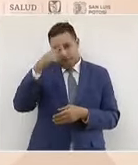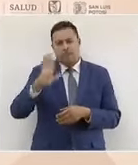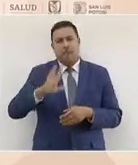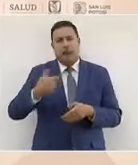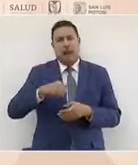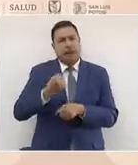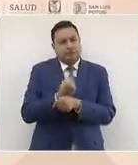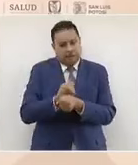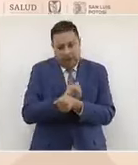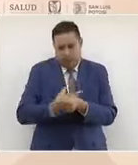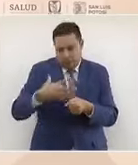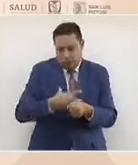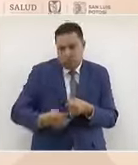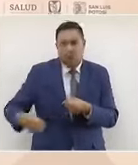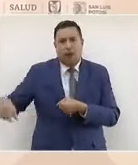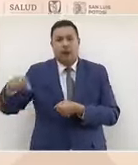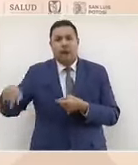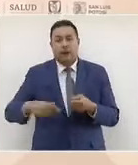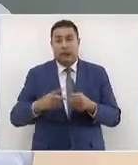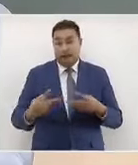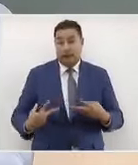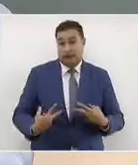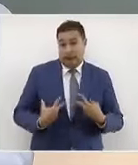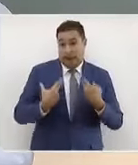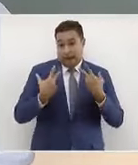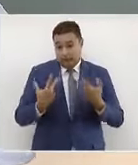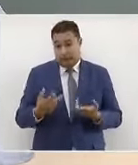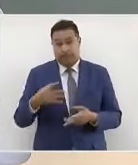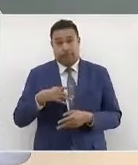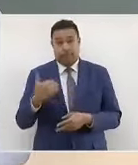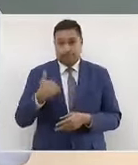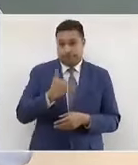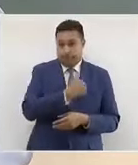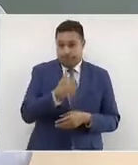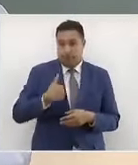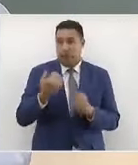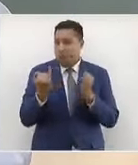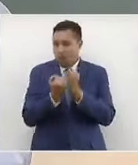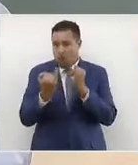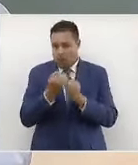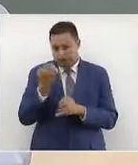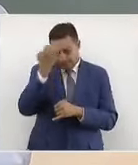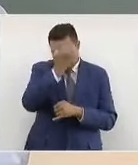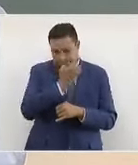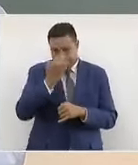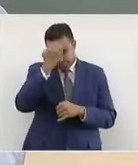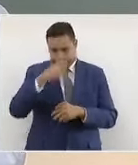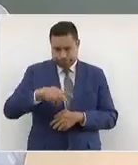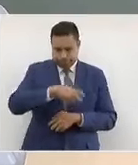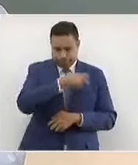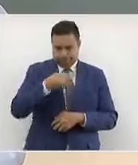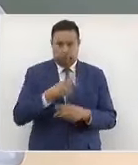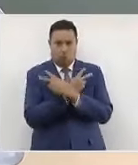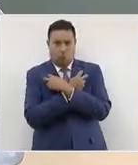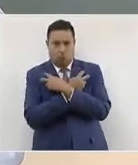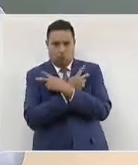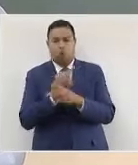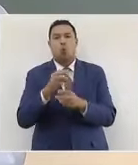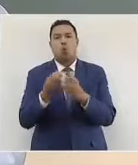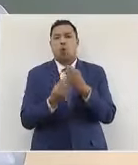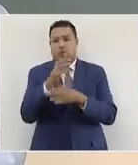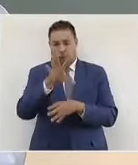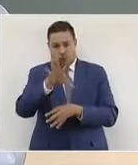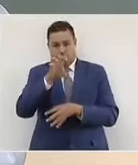hemodiálisis, la unidad de detección de cáncer de mama, así como el área de radiología, que cuenta con equipamiento nuevo de